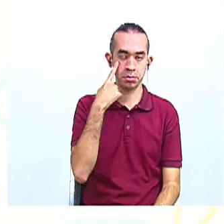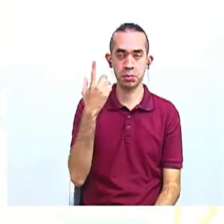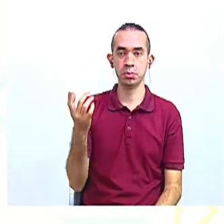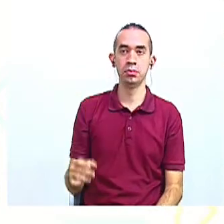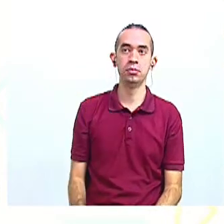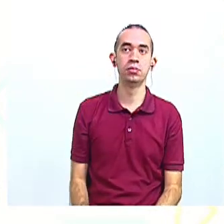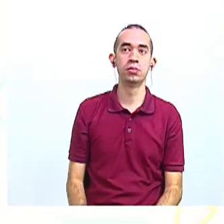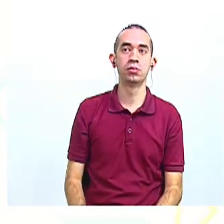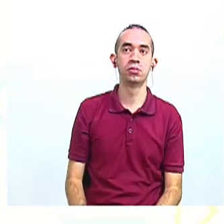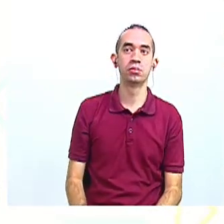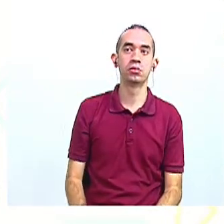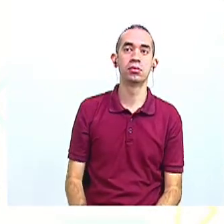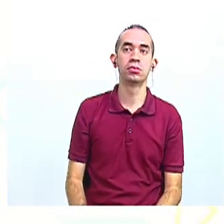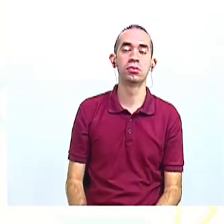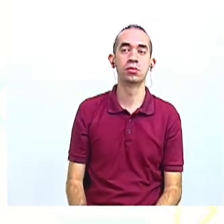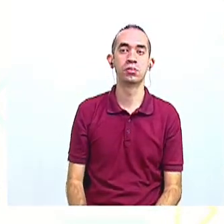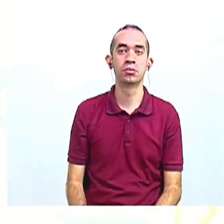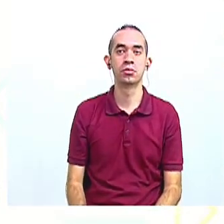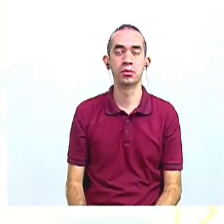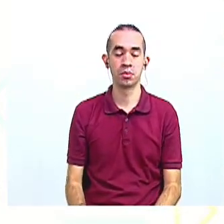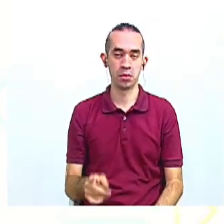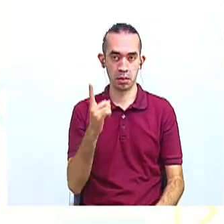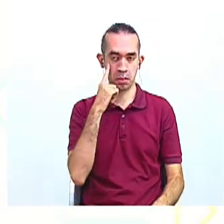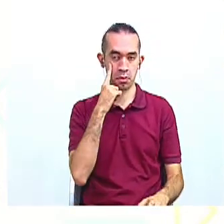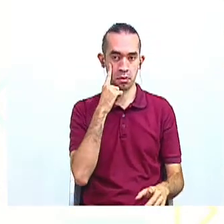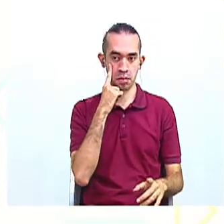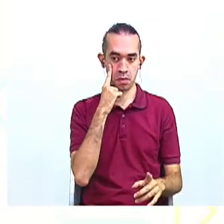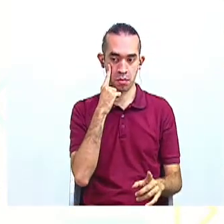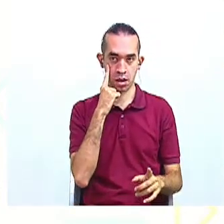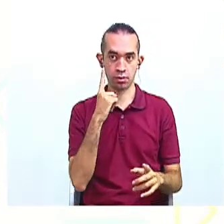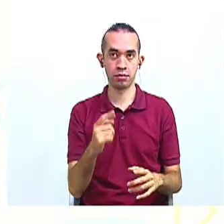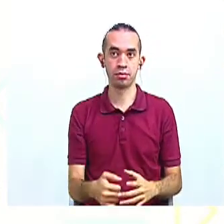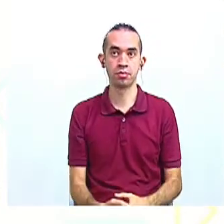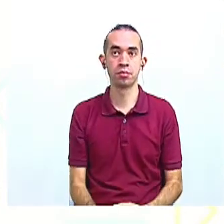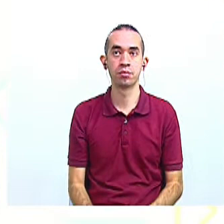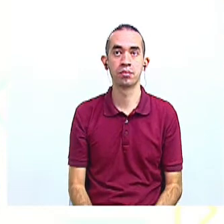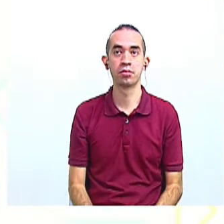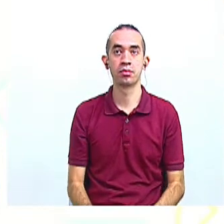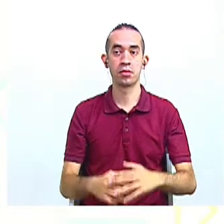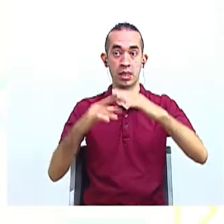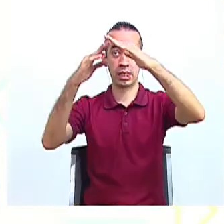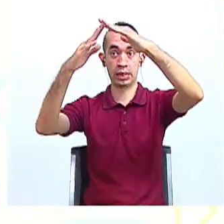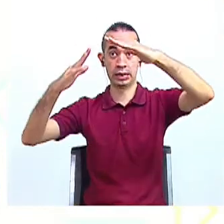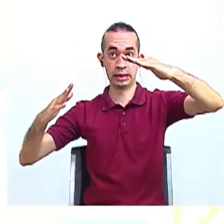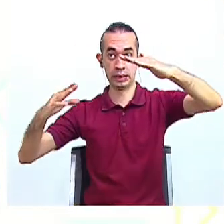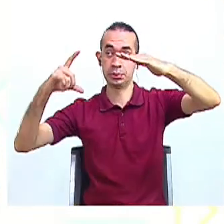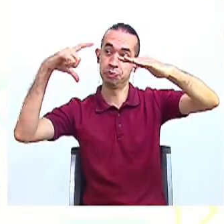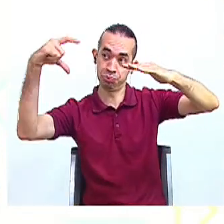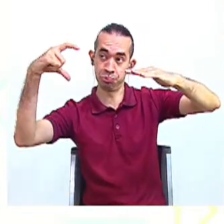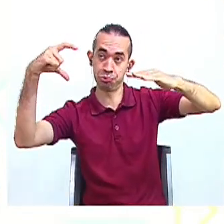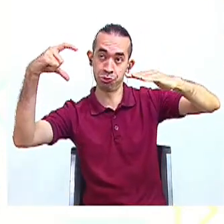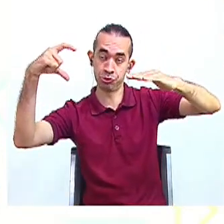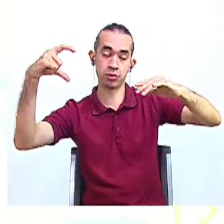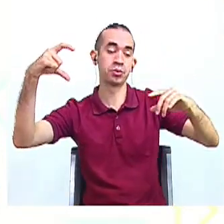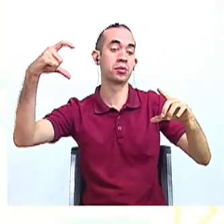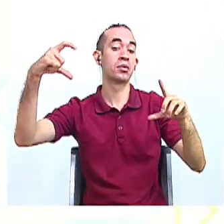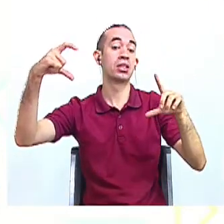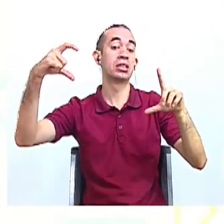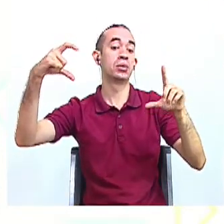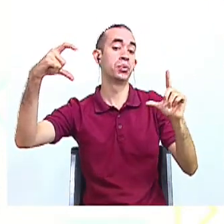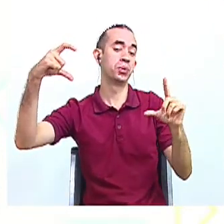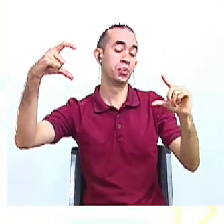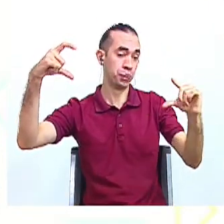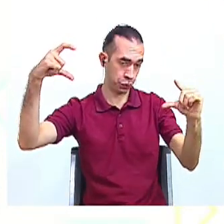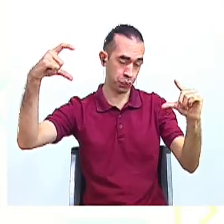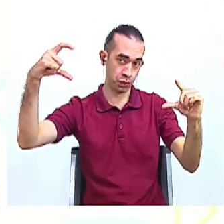Comparamos el lado más pequeño del triángulo más grande con el lado más pequeño del triángulo